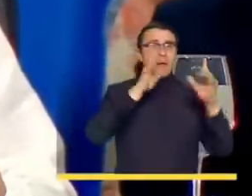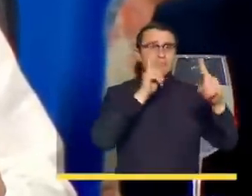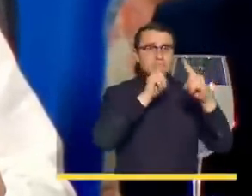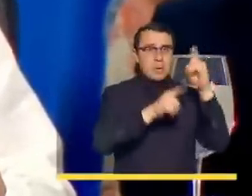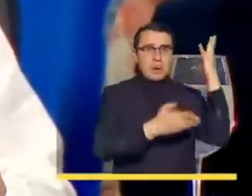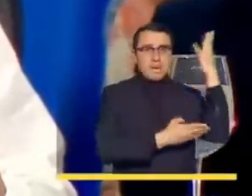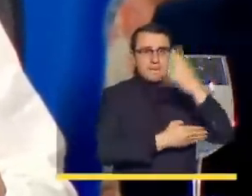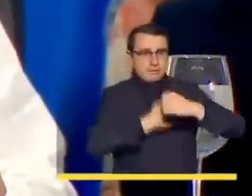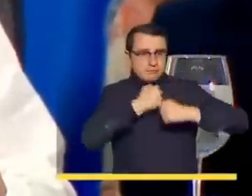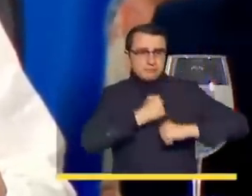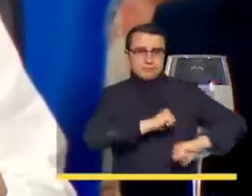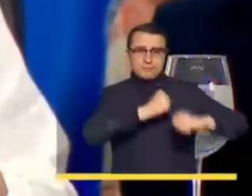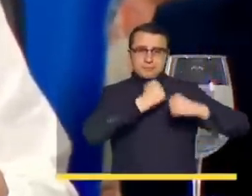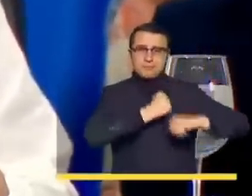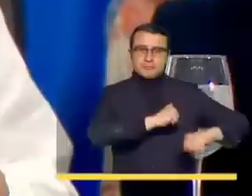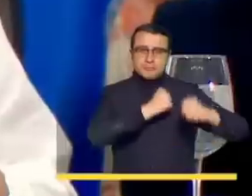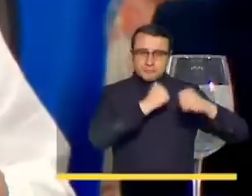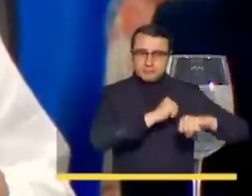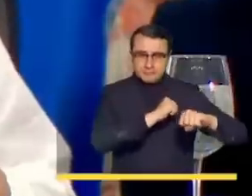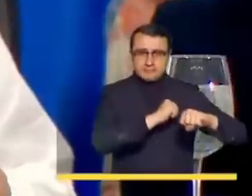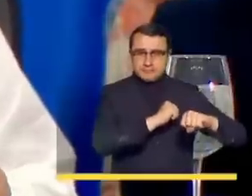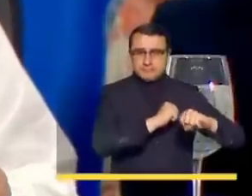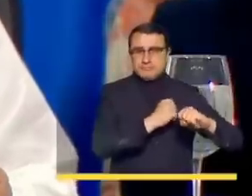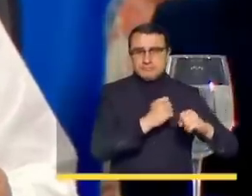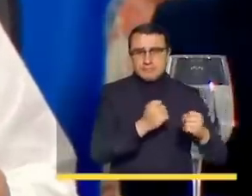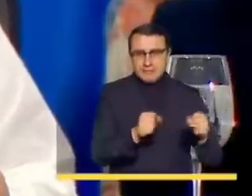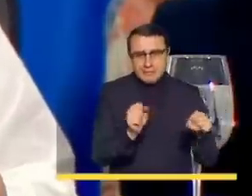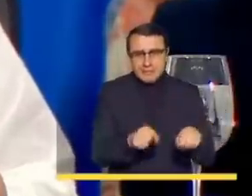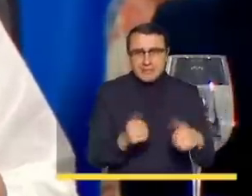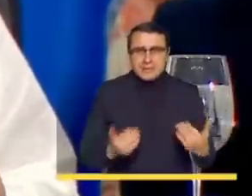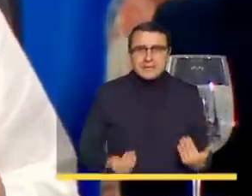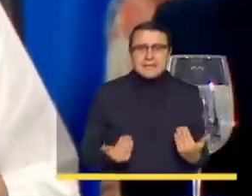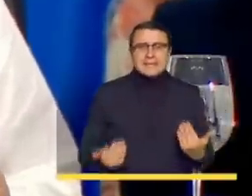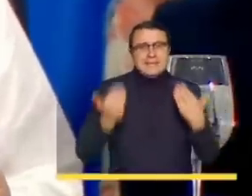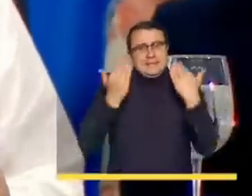con el propósito también de